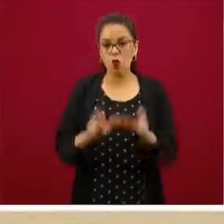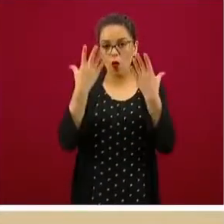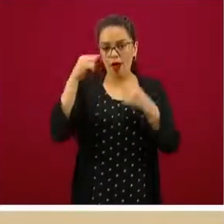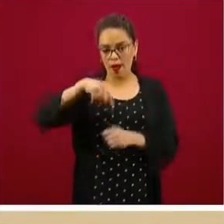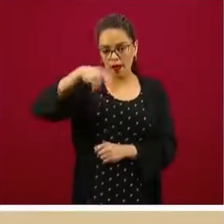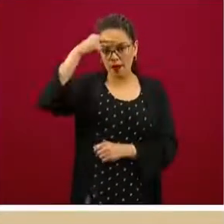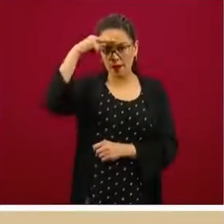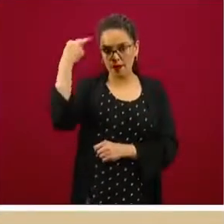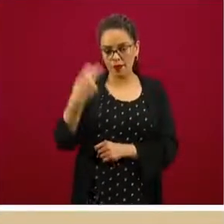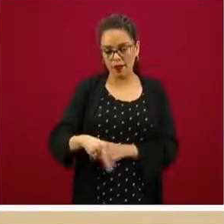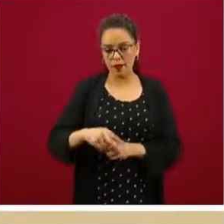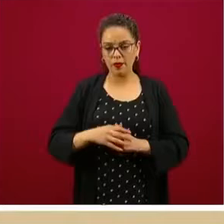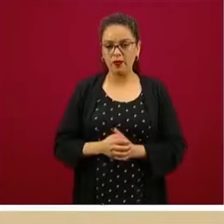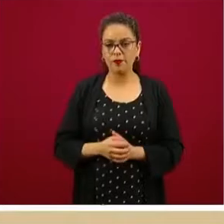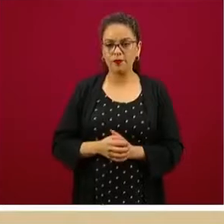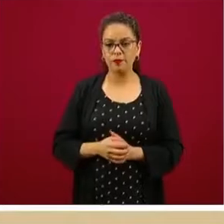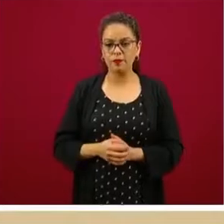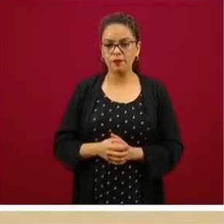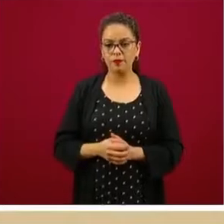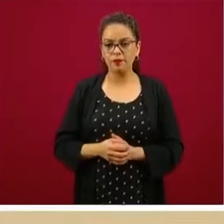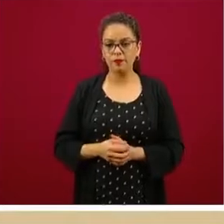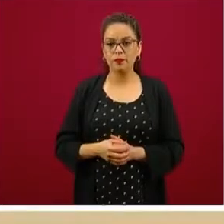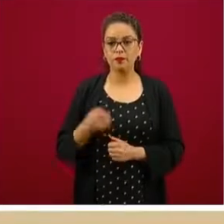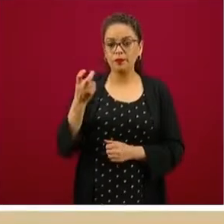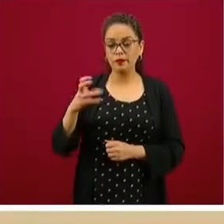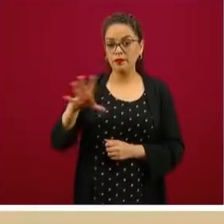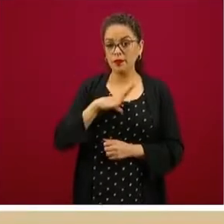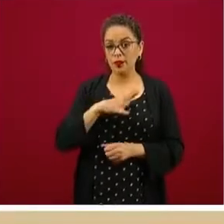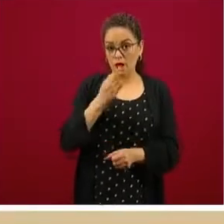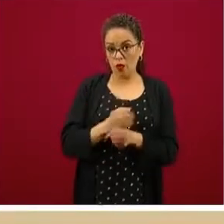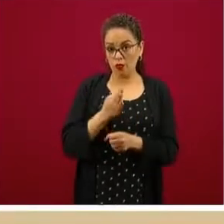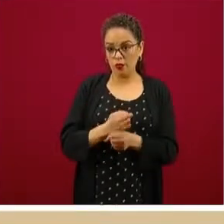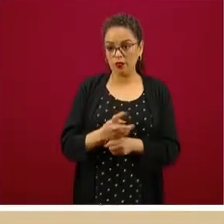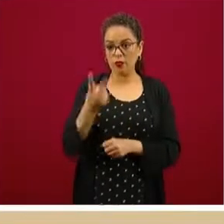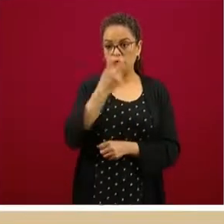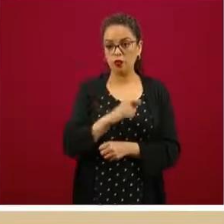México, son las que tenemos disponibles en este momento,